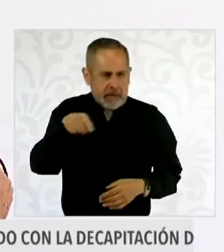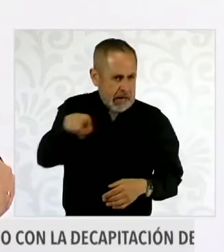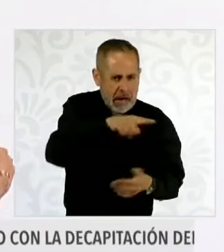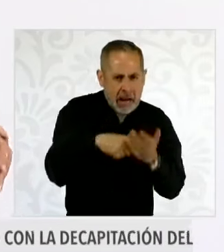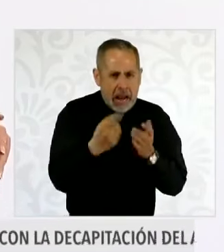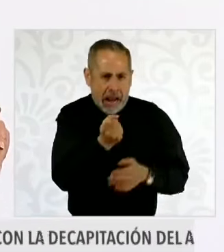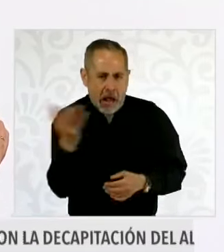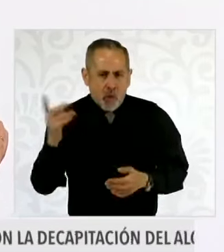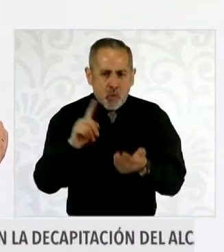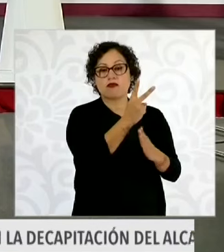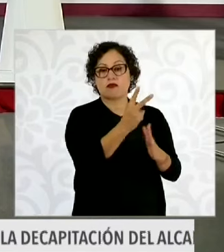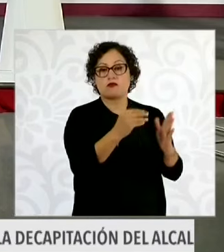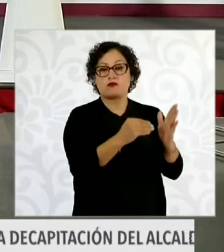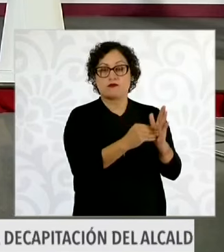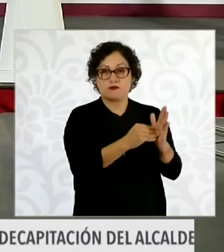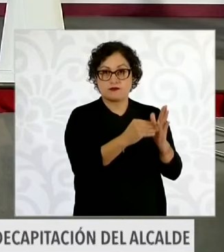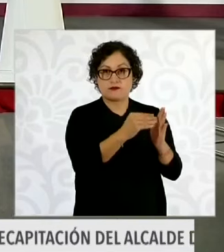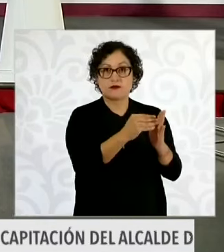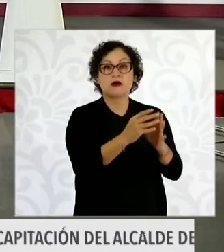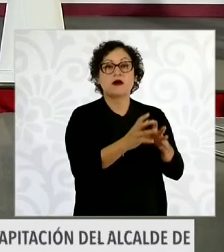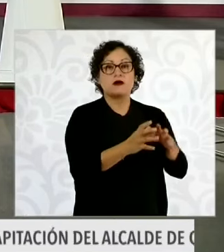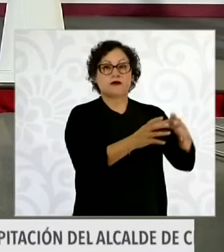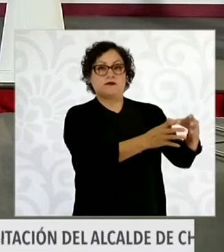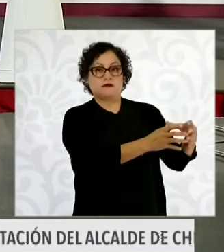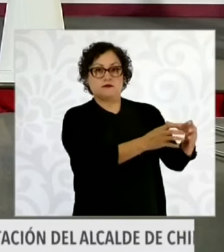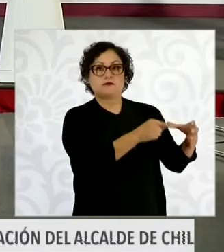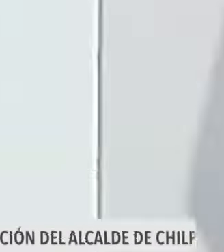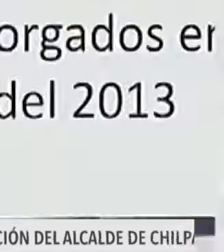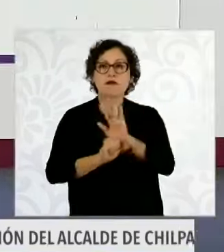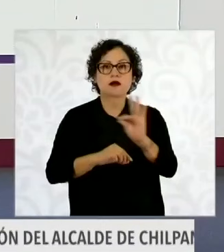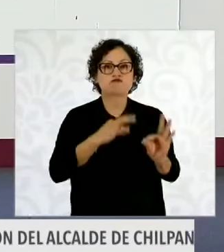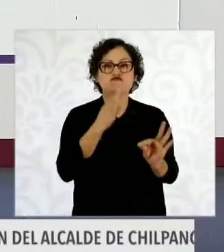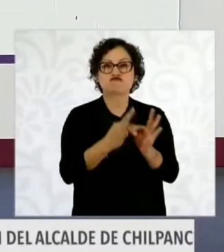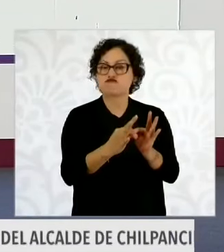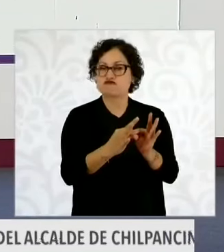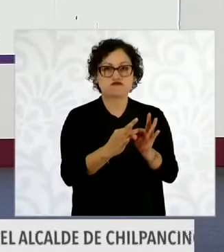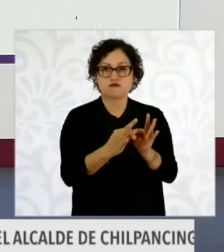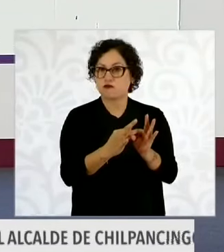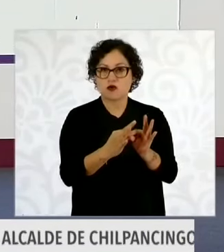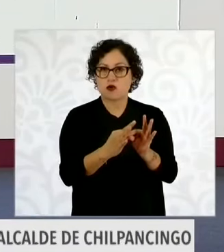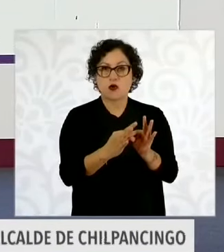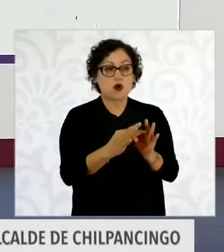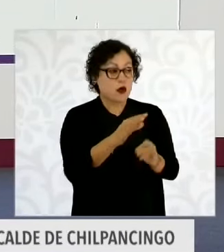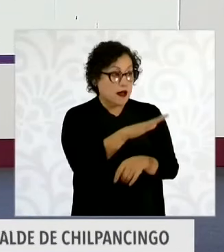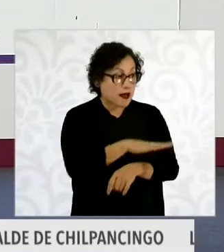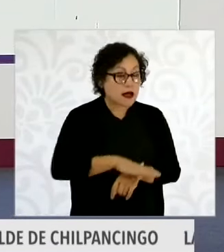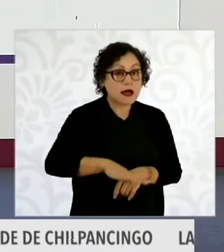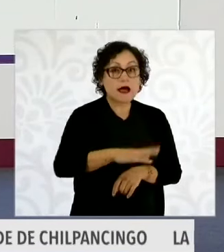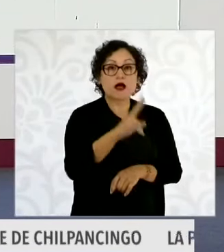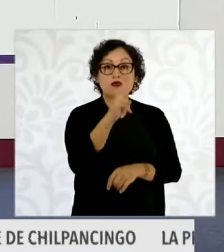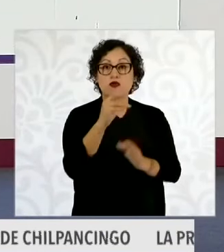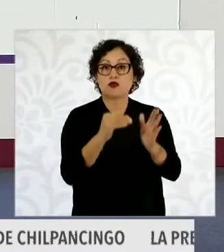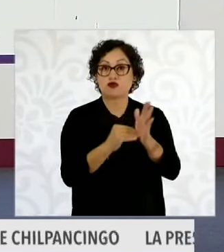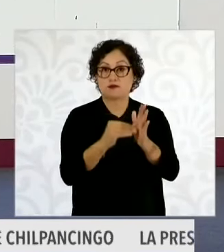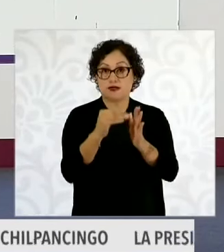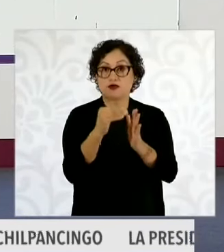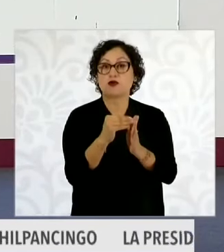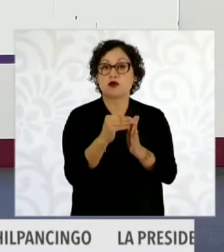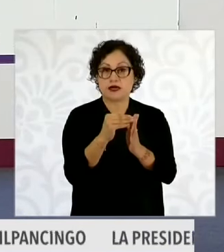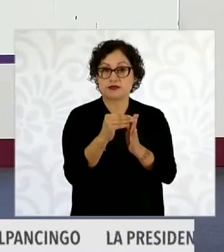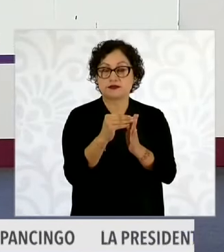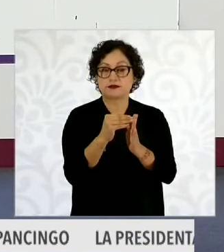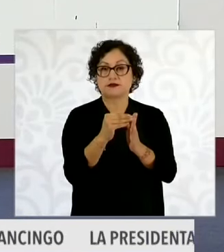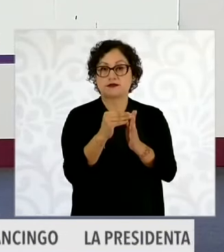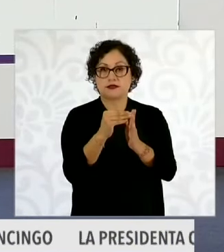el programa que congela los saldos y mensualidades de estas hipotecas. En una primera etapa, se ayudará a dos millones de derechohabientes